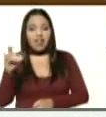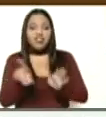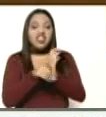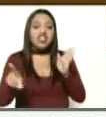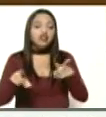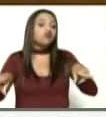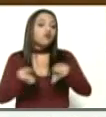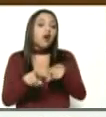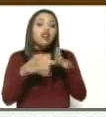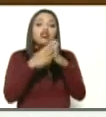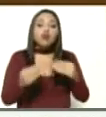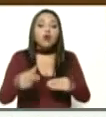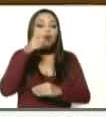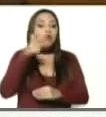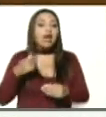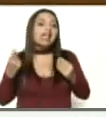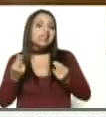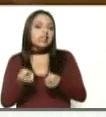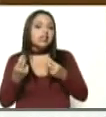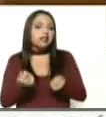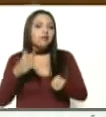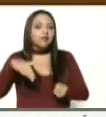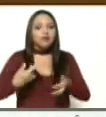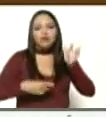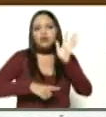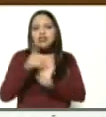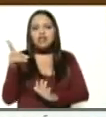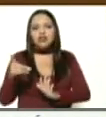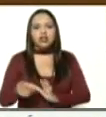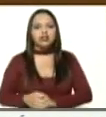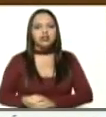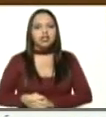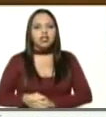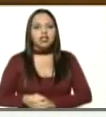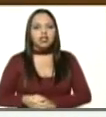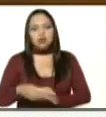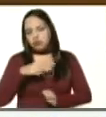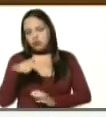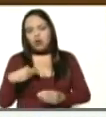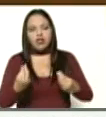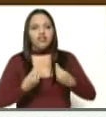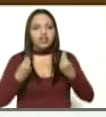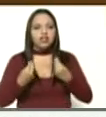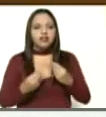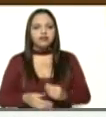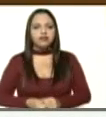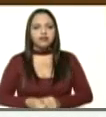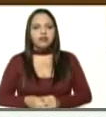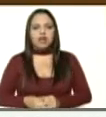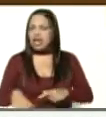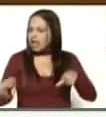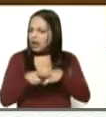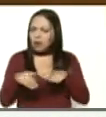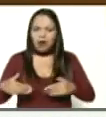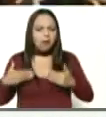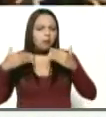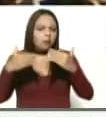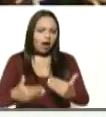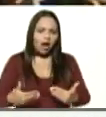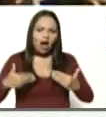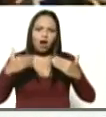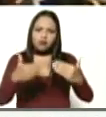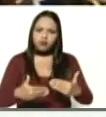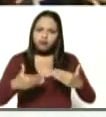pueblos a activar para desarrollar nuestra cotidianidad y nuestra vida. Y ahí vamos nosotros, garantizando.